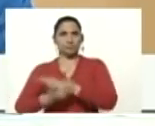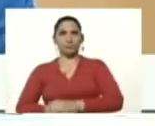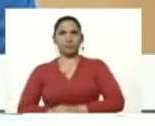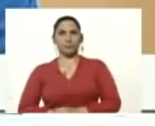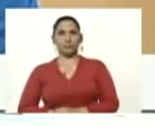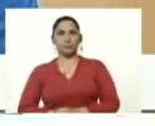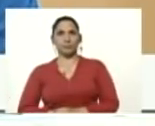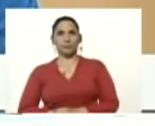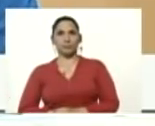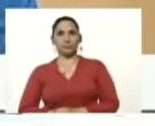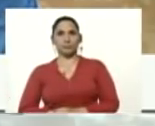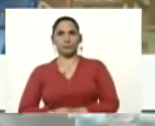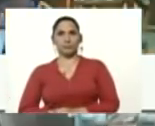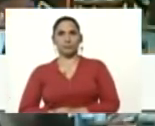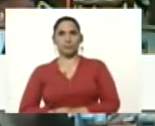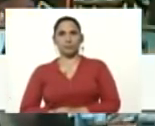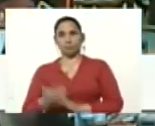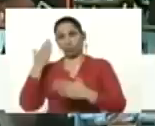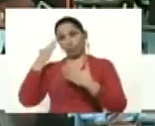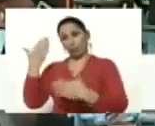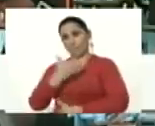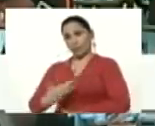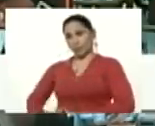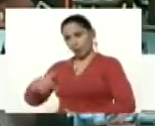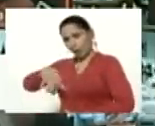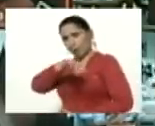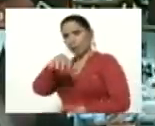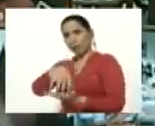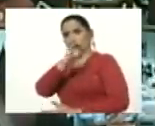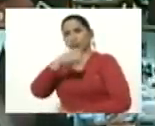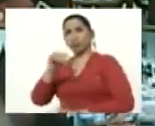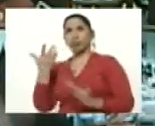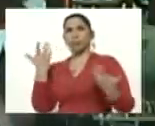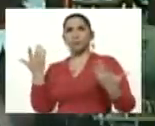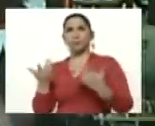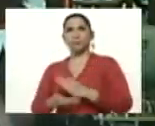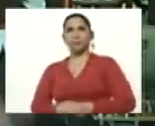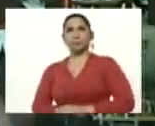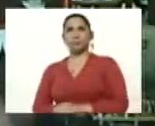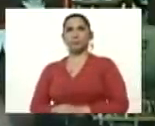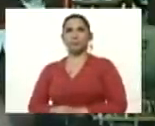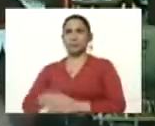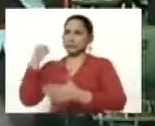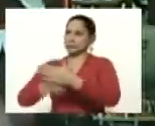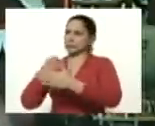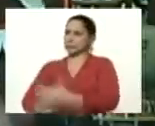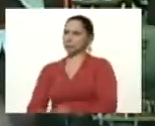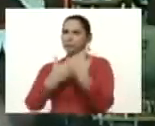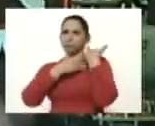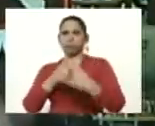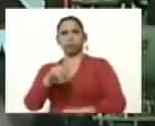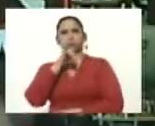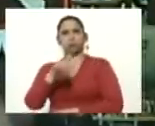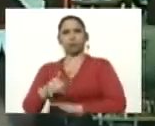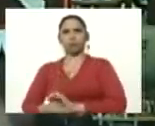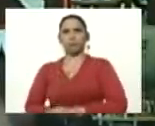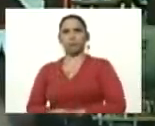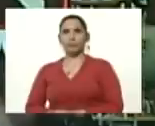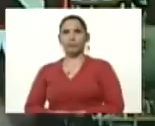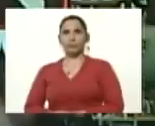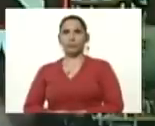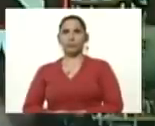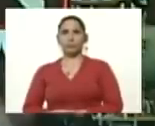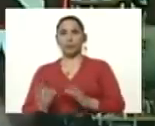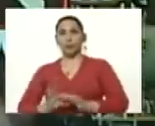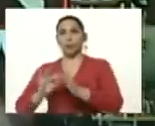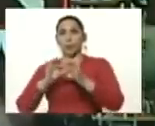gobernador. Saludos, presidente, desde el Zulia. Bueno, batallando, presidente, informarle que en esta